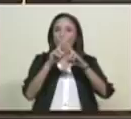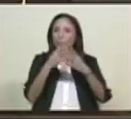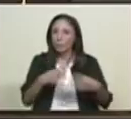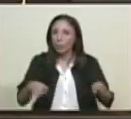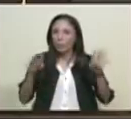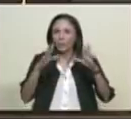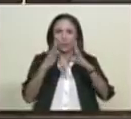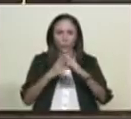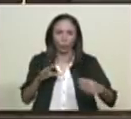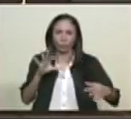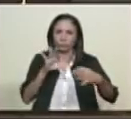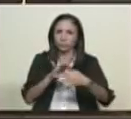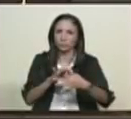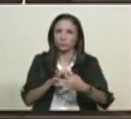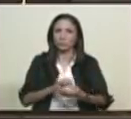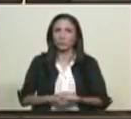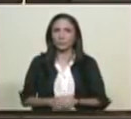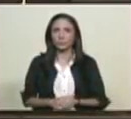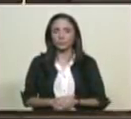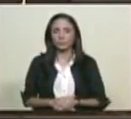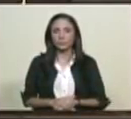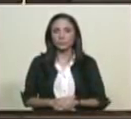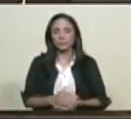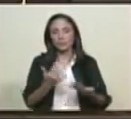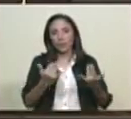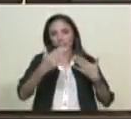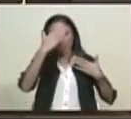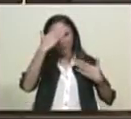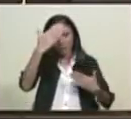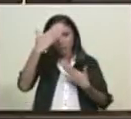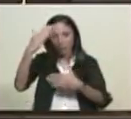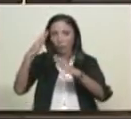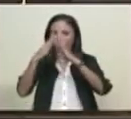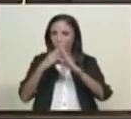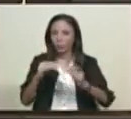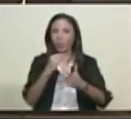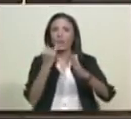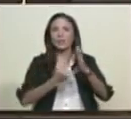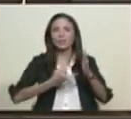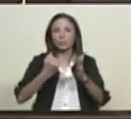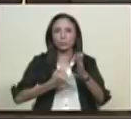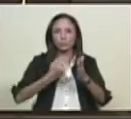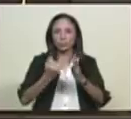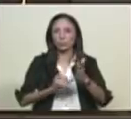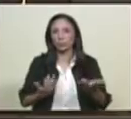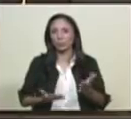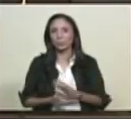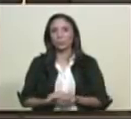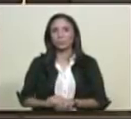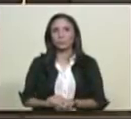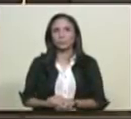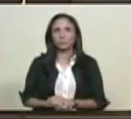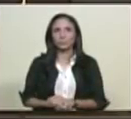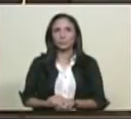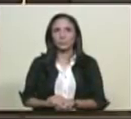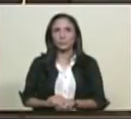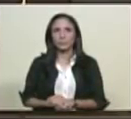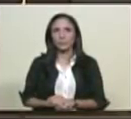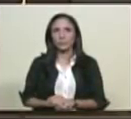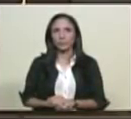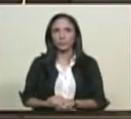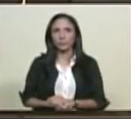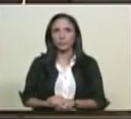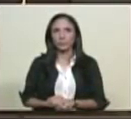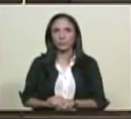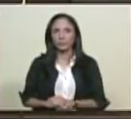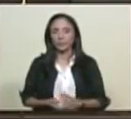sociopolítico. Quiero saludar a una de las instituciones republicanas más poderosas, que les hace arder